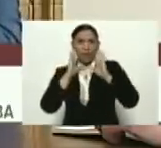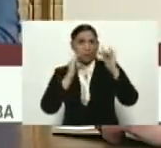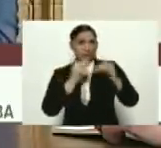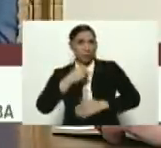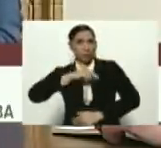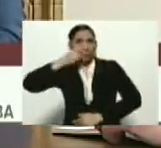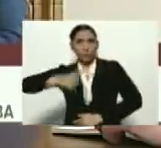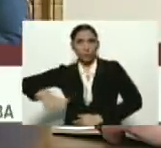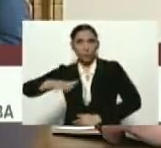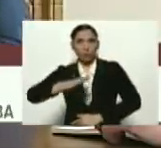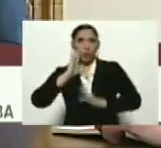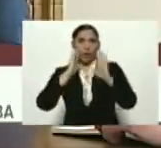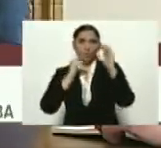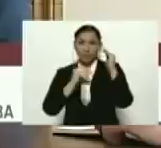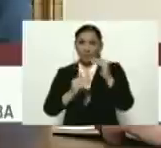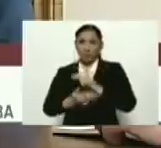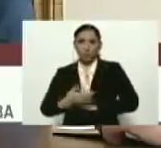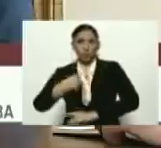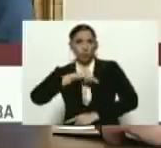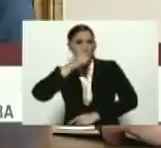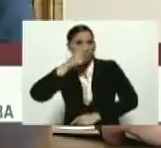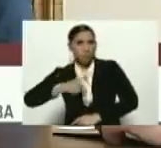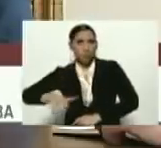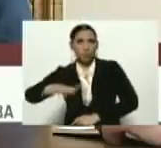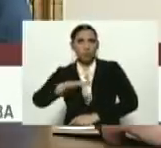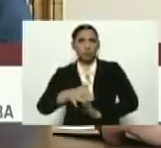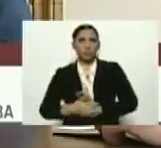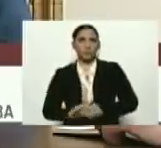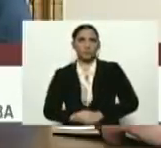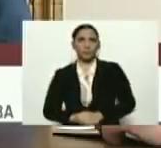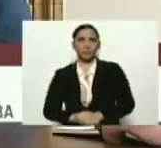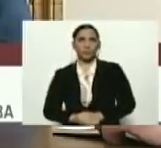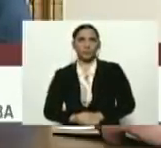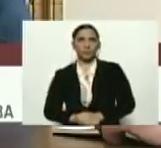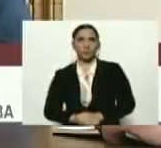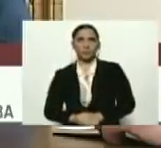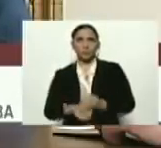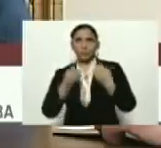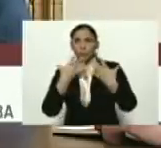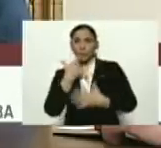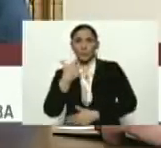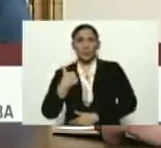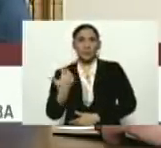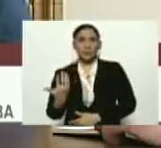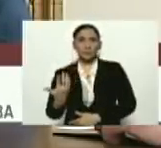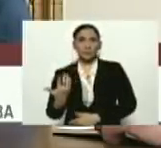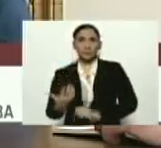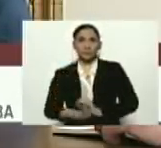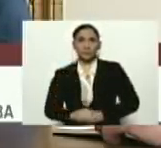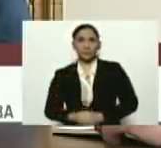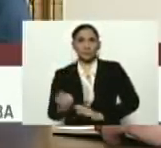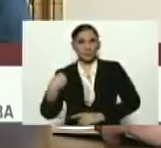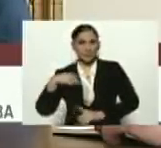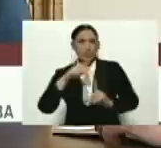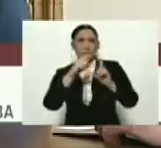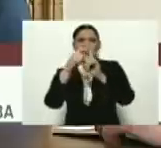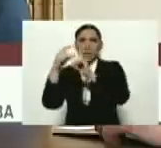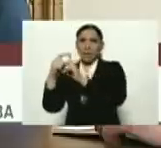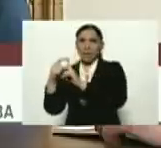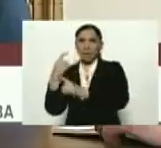pueblo, atendiendo a nuestro pueblo. Bueno, me dicen que tiene el derecho de